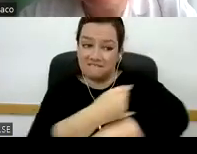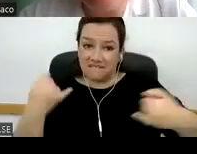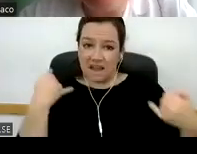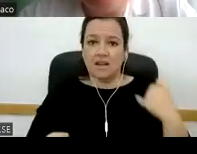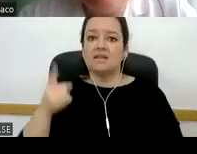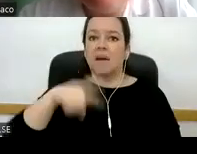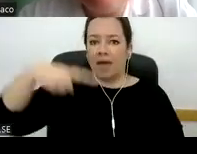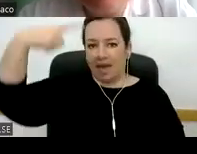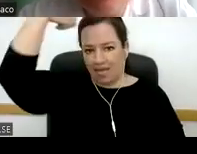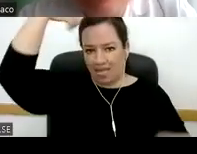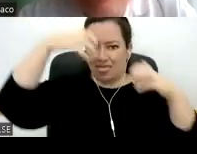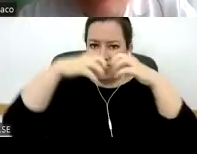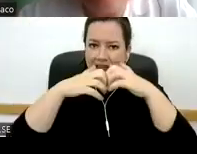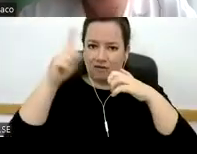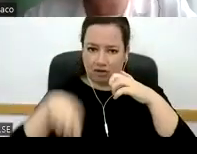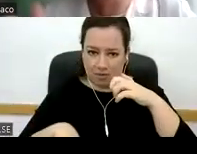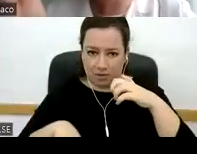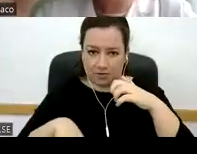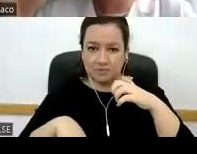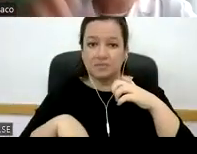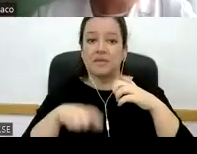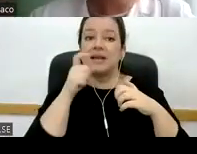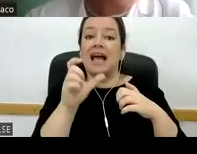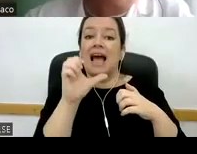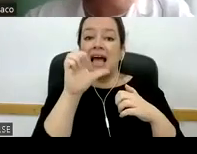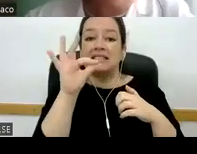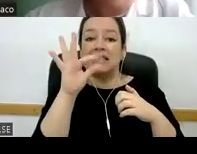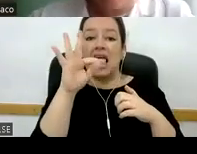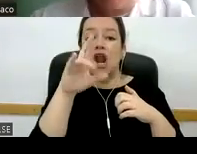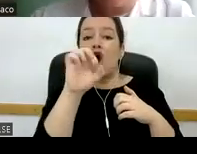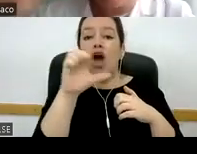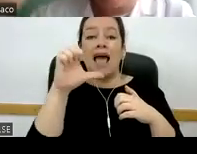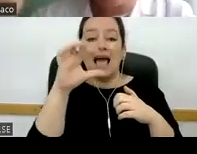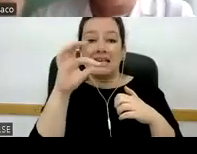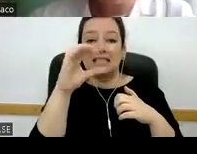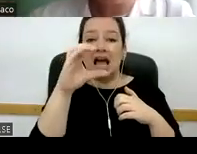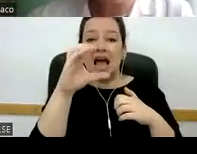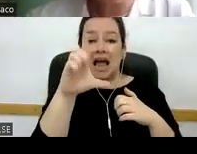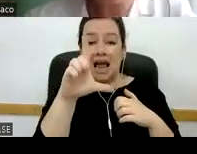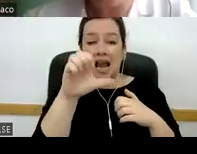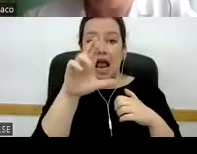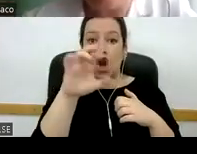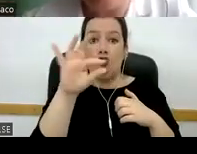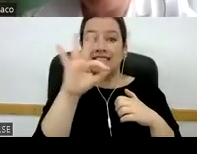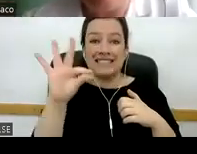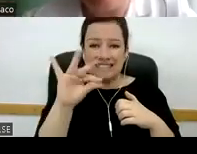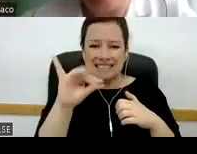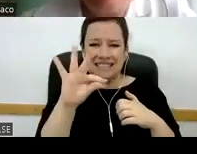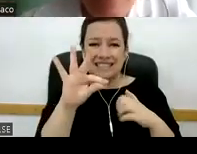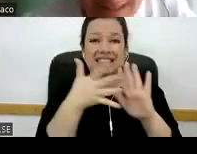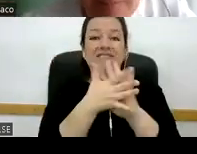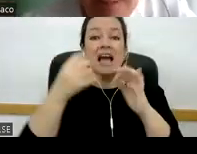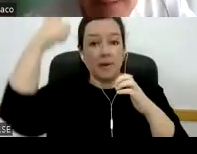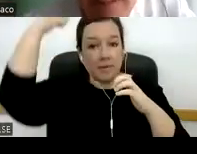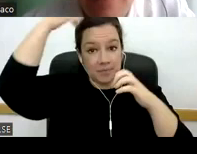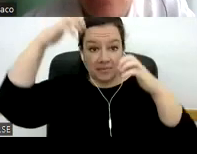sobre el cerebro. La arteriosclerosis, es decir, la inflamación de la capa interna de las arterias, que es